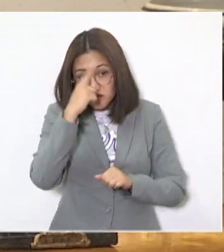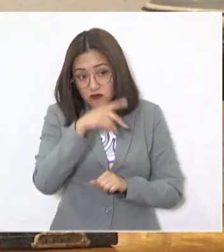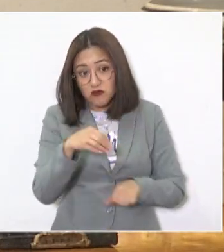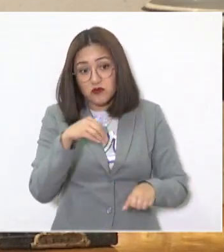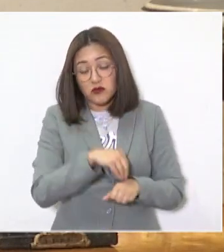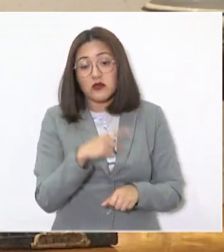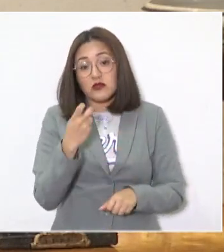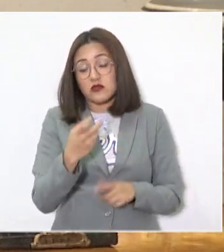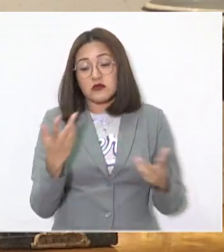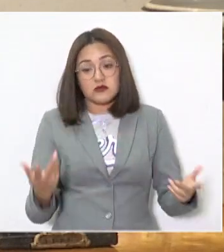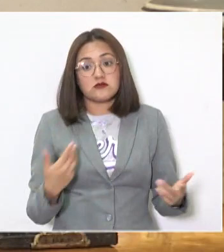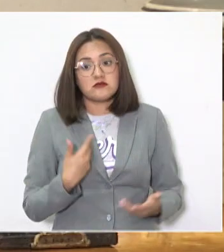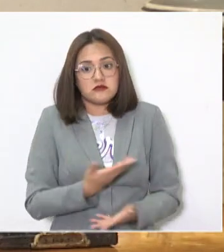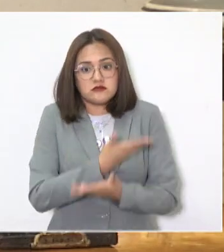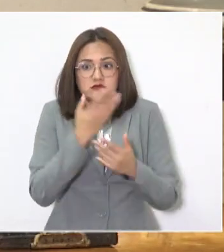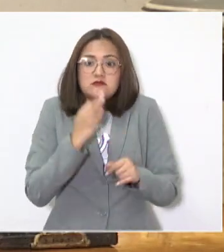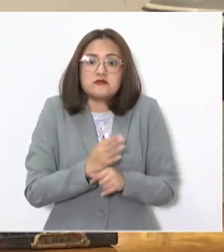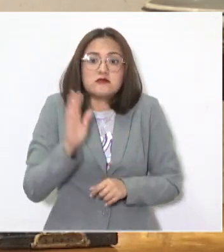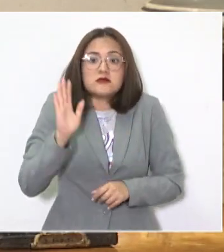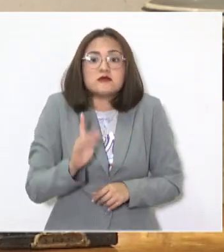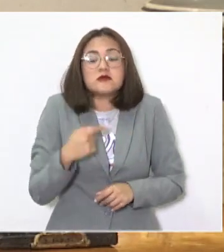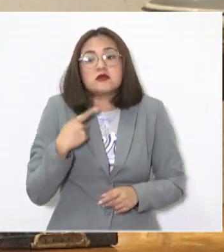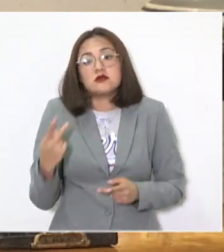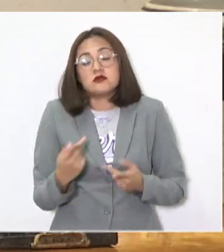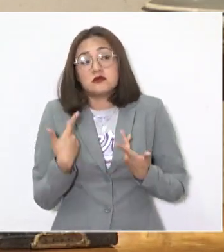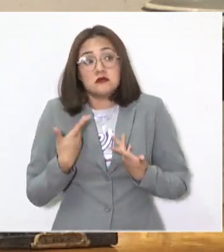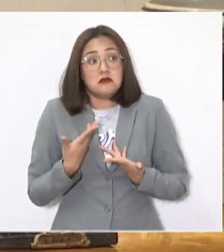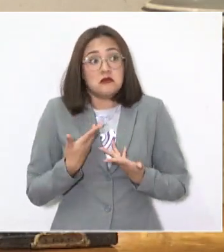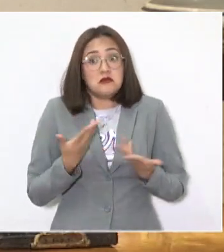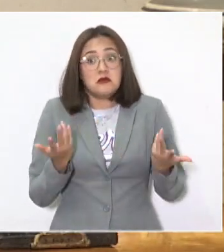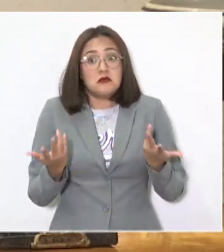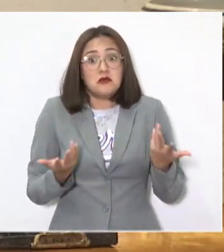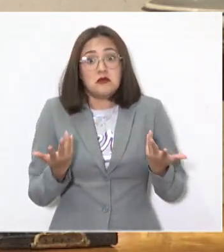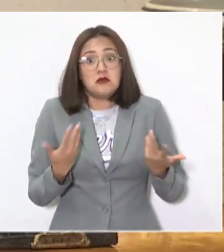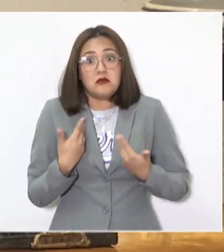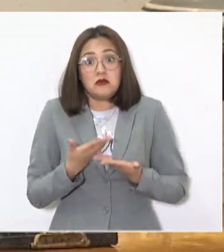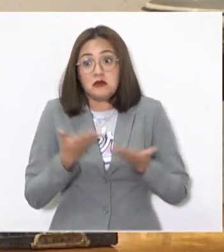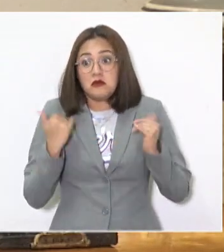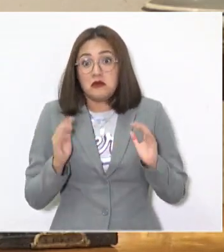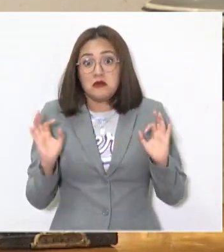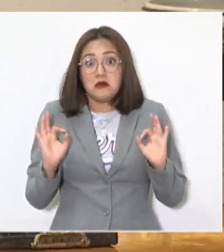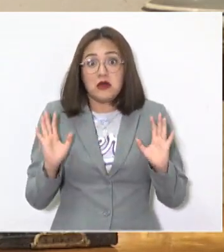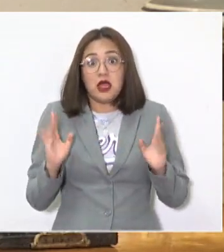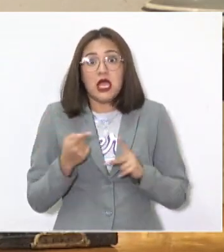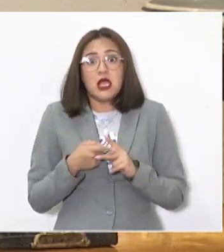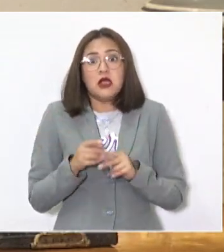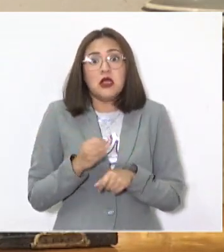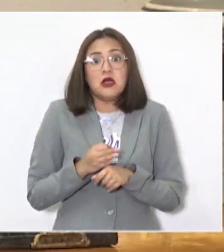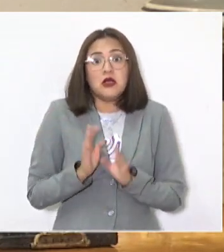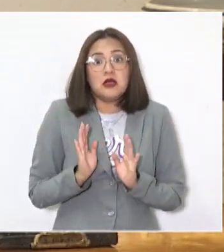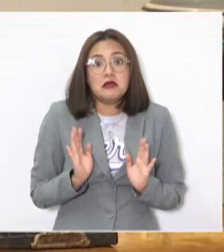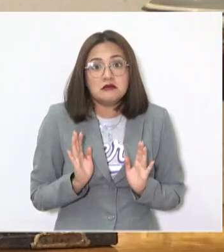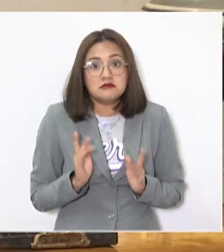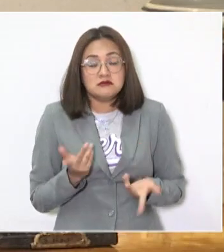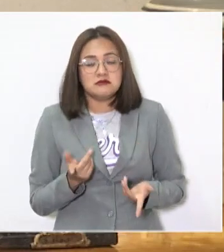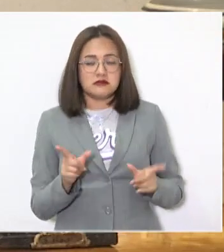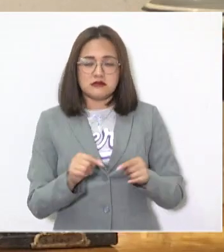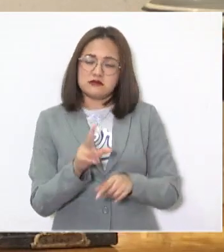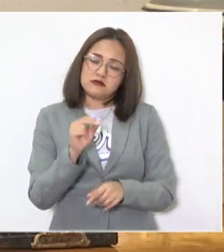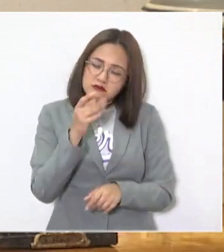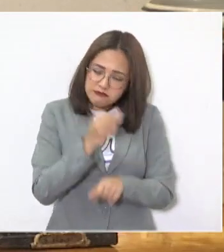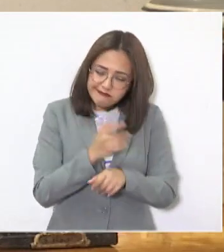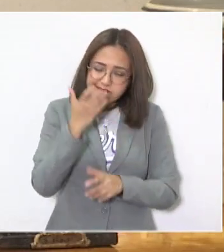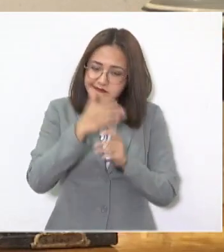cabo ese proceso. No sea que ahora que le pregunte va a decir, vamos comenzando. O sea, yo espero que ya está casi